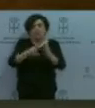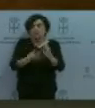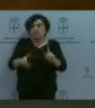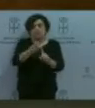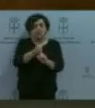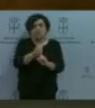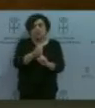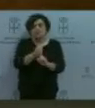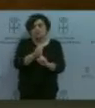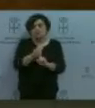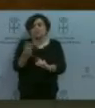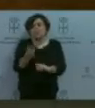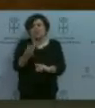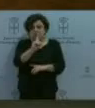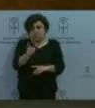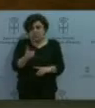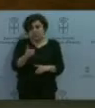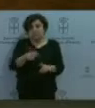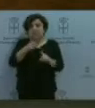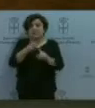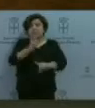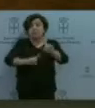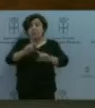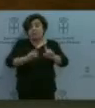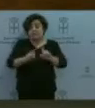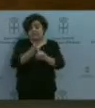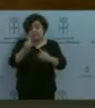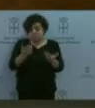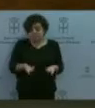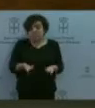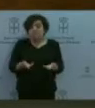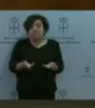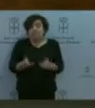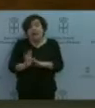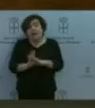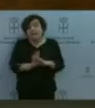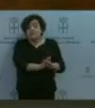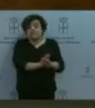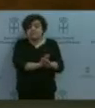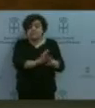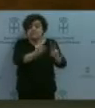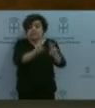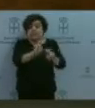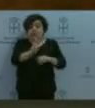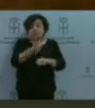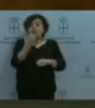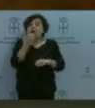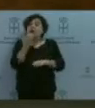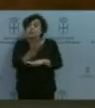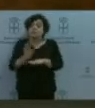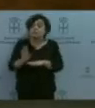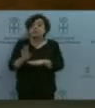este sentido. Y por otro lado también voy a poner otro ejemplo. Yo sé que a la mayoría de esta